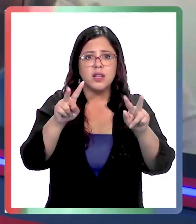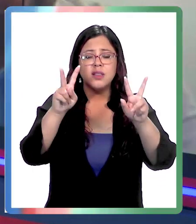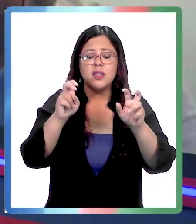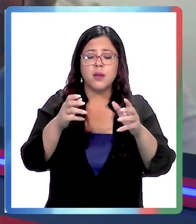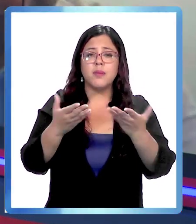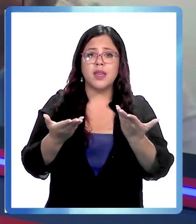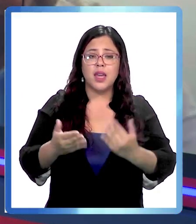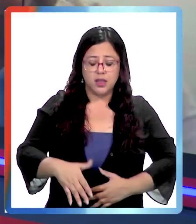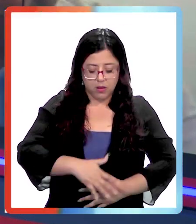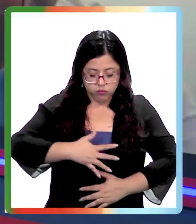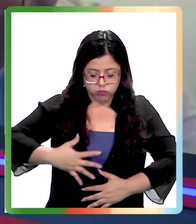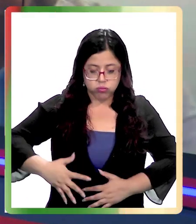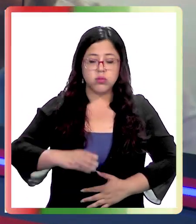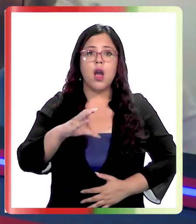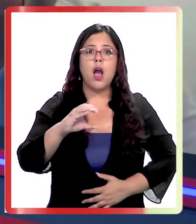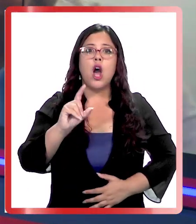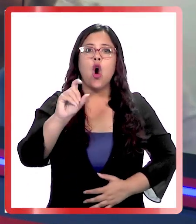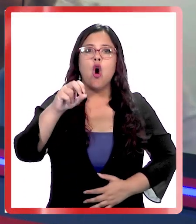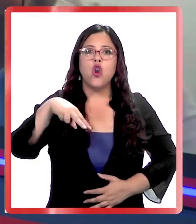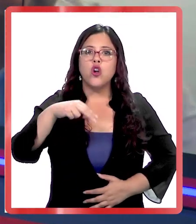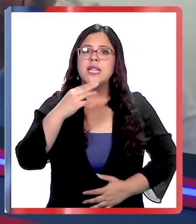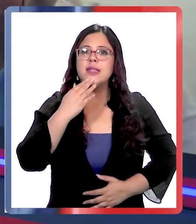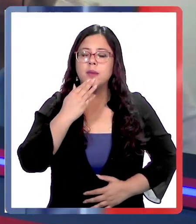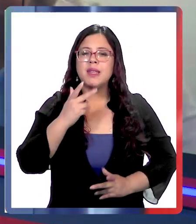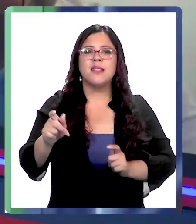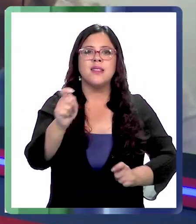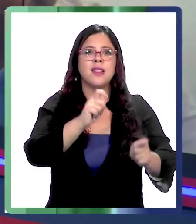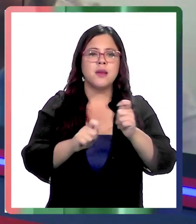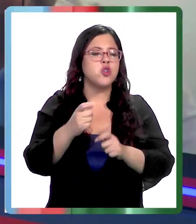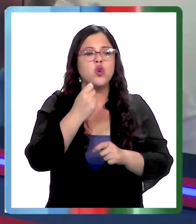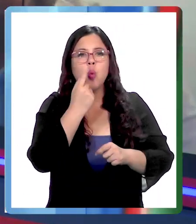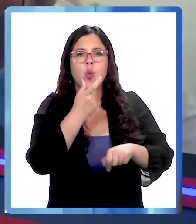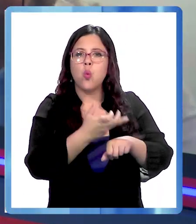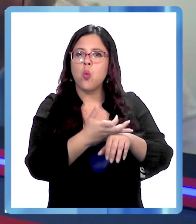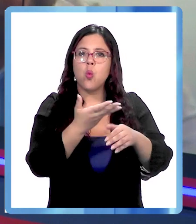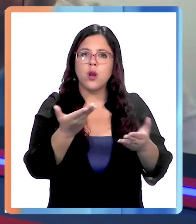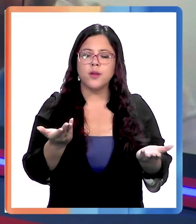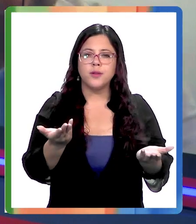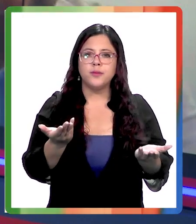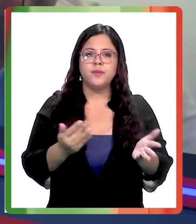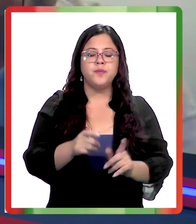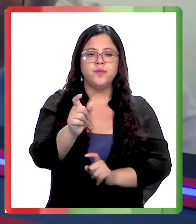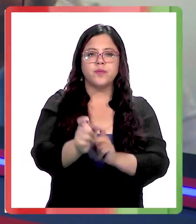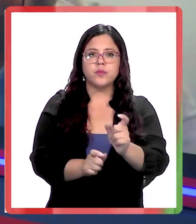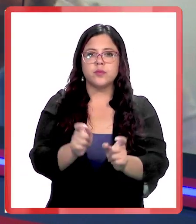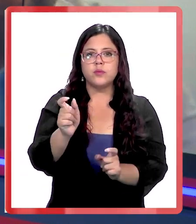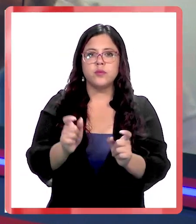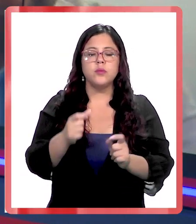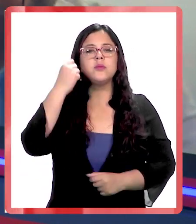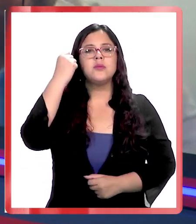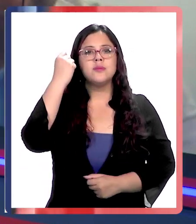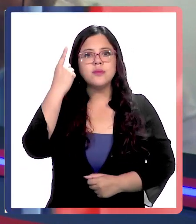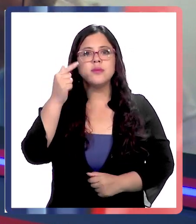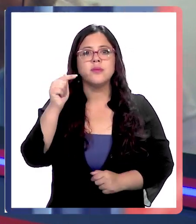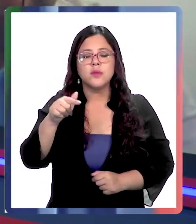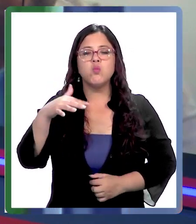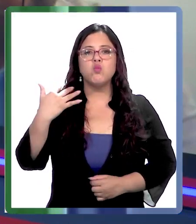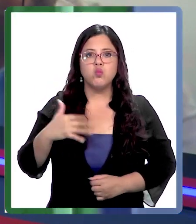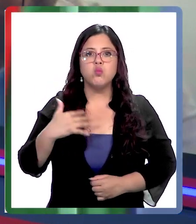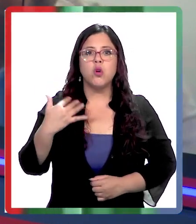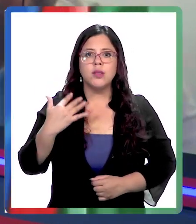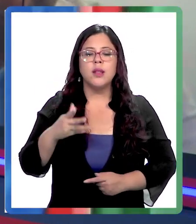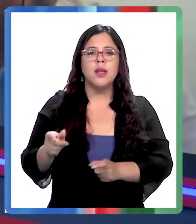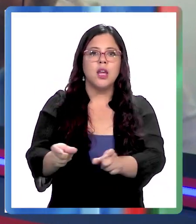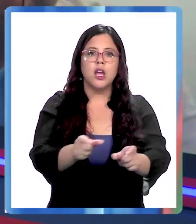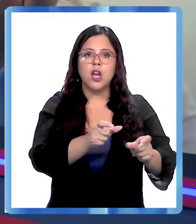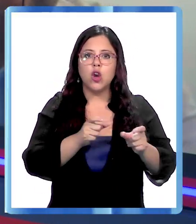cuidado del colon y a los tratamientos? ¿Y qué tratamientos hay disponibles para que la gente sepa que es